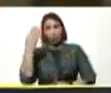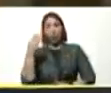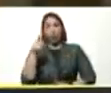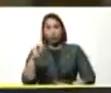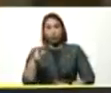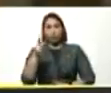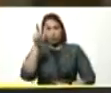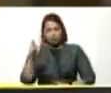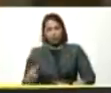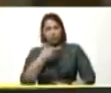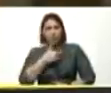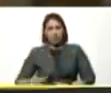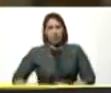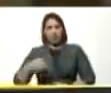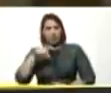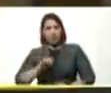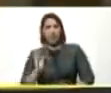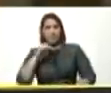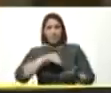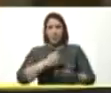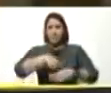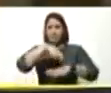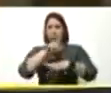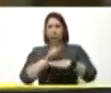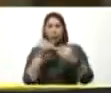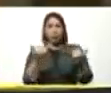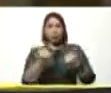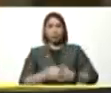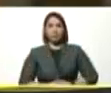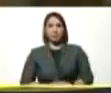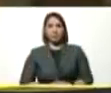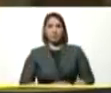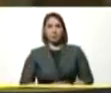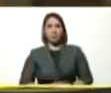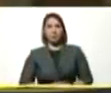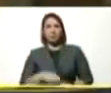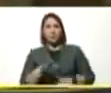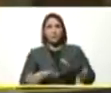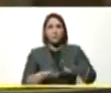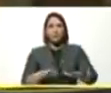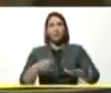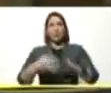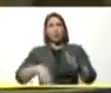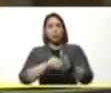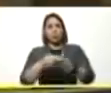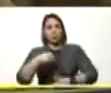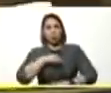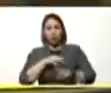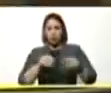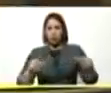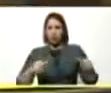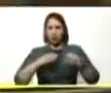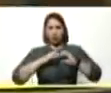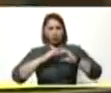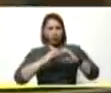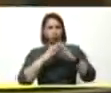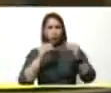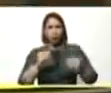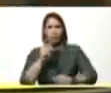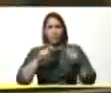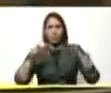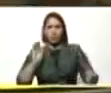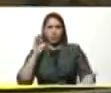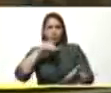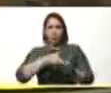que es Aragua, que ha sido Aragua protagonista en este momento de que usted pise nuevamente nuestra tierra. Y desde mi corazón y de todos los aragüeños, un